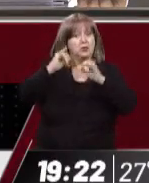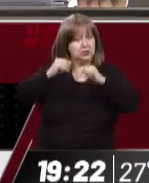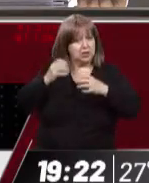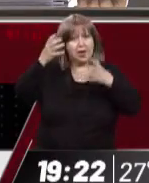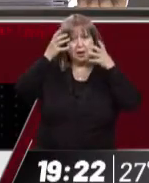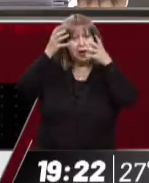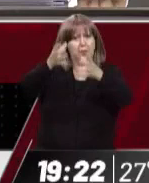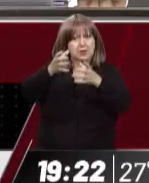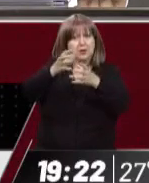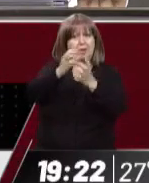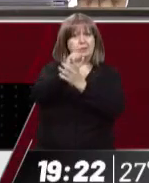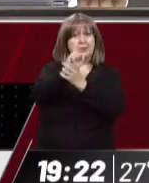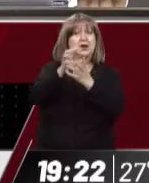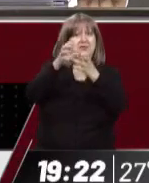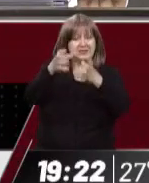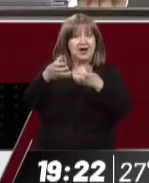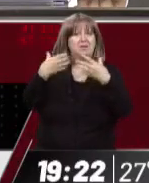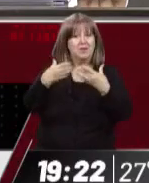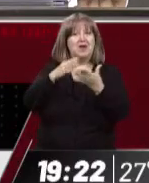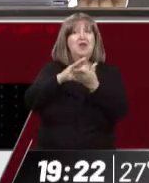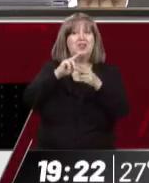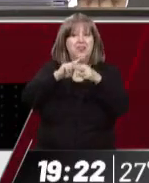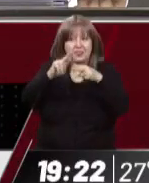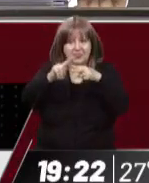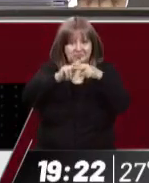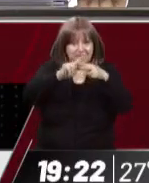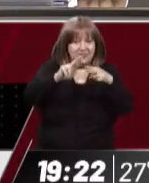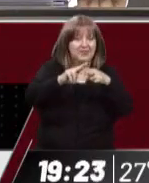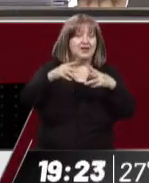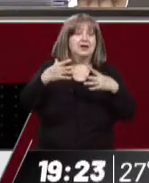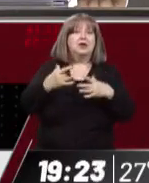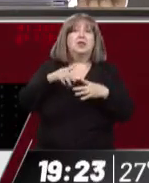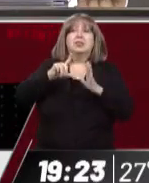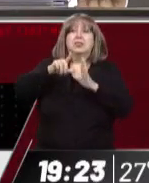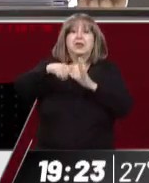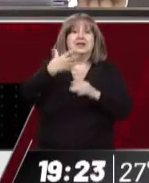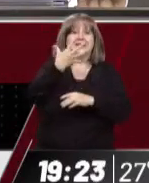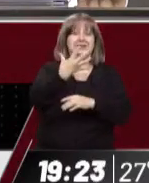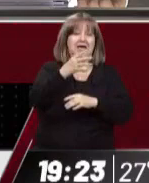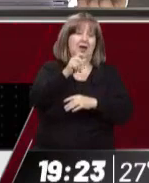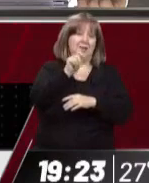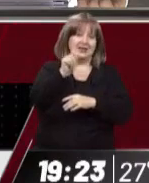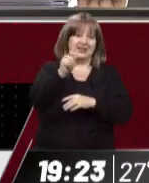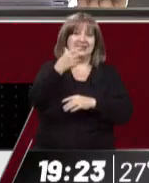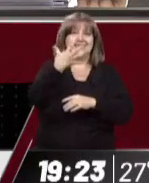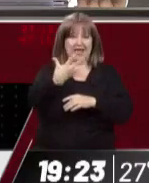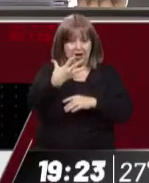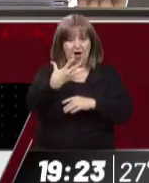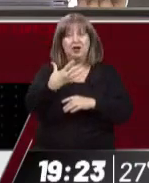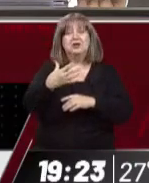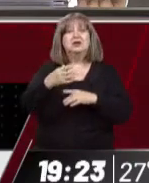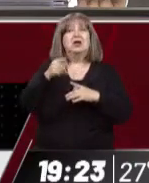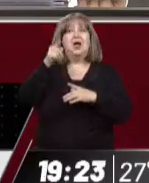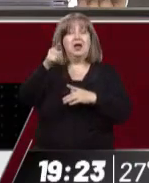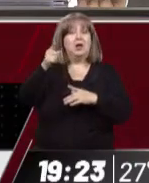restaurar y también nos van a contar allí en qué consiste esa restauración. Cinco meses va a durar la misma y además de que se lo va a